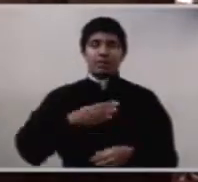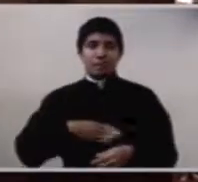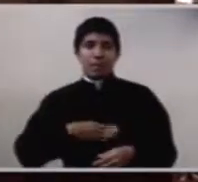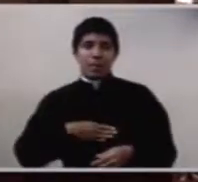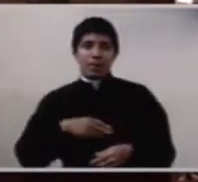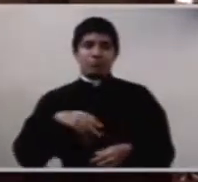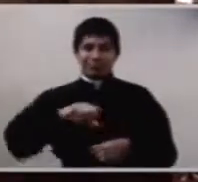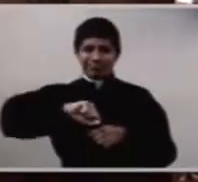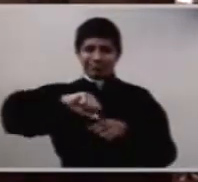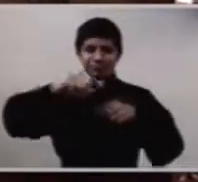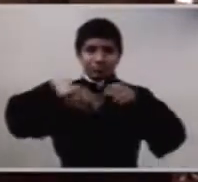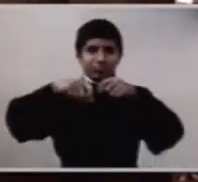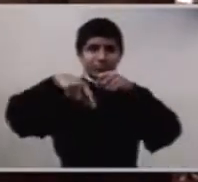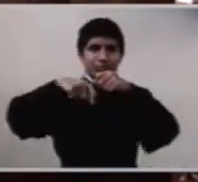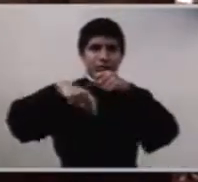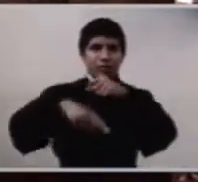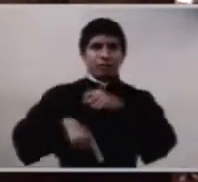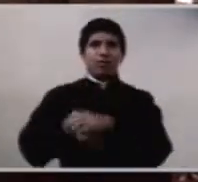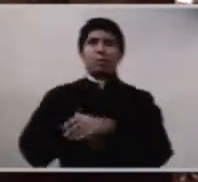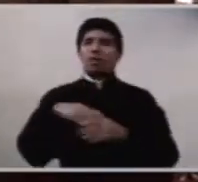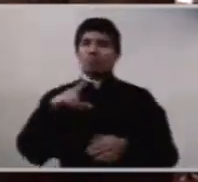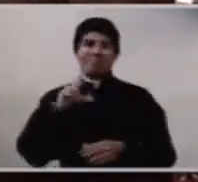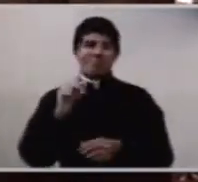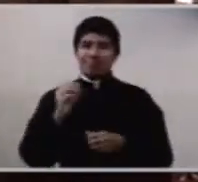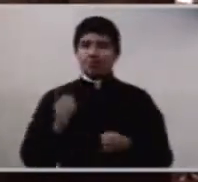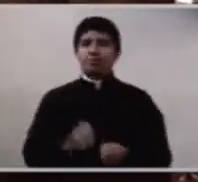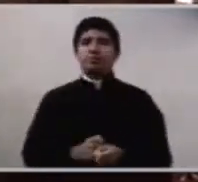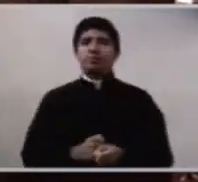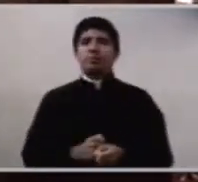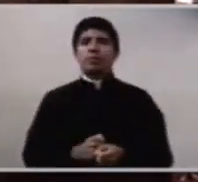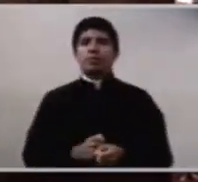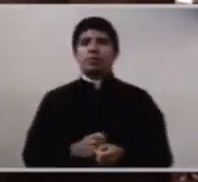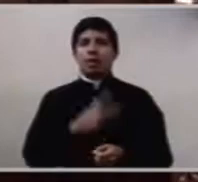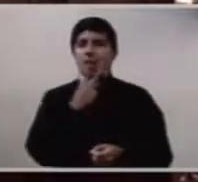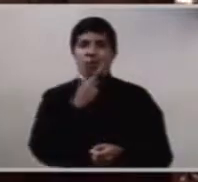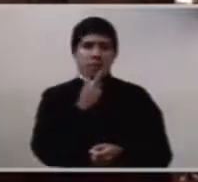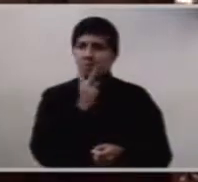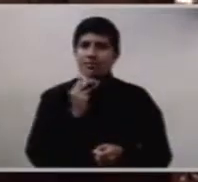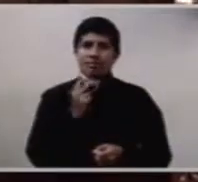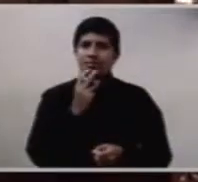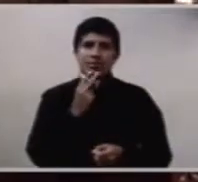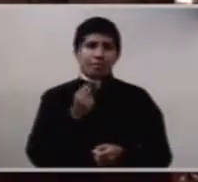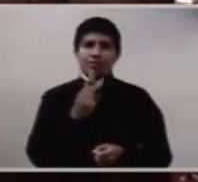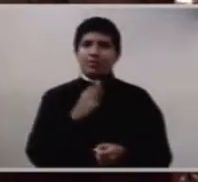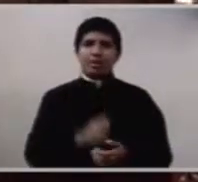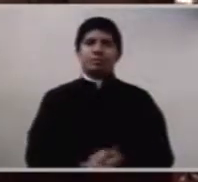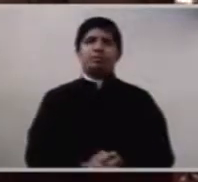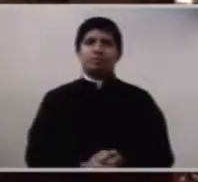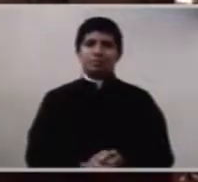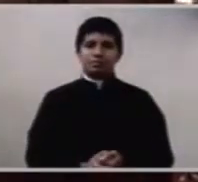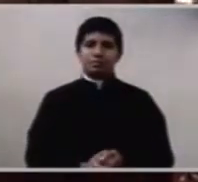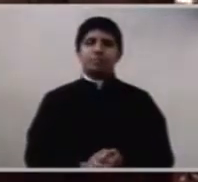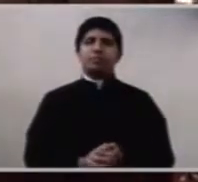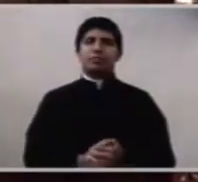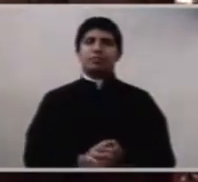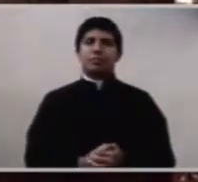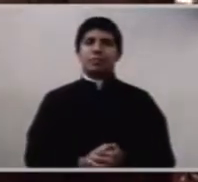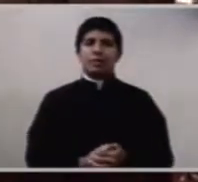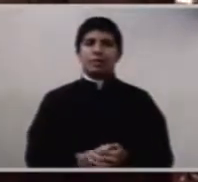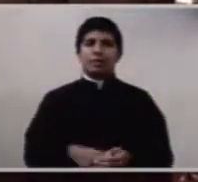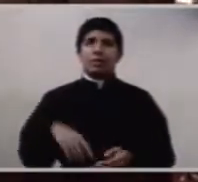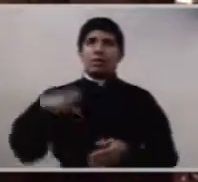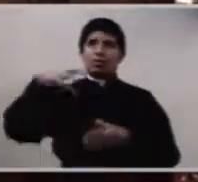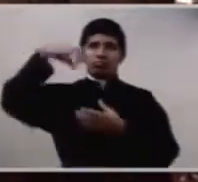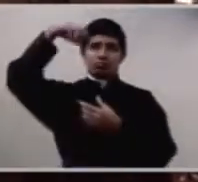mañana, padre, mañana se lo arreglo. Oiga, se me fundió el foco, no tendrá otro por ahí. Mañana, padre,